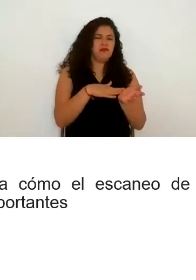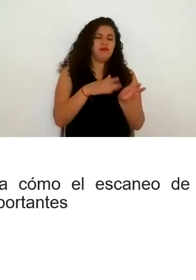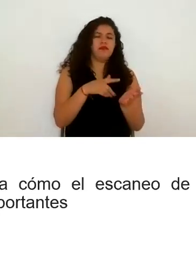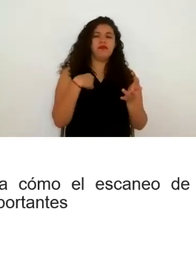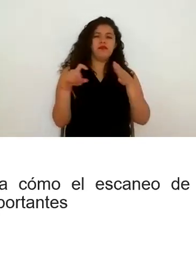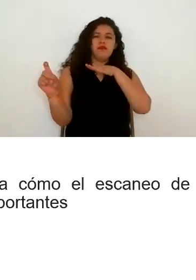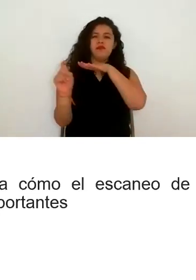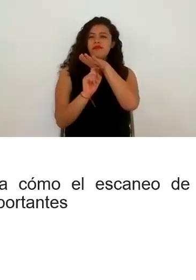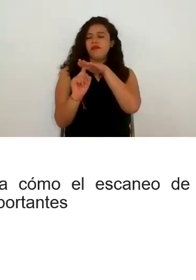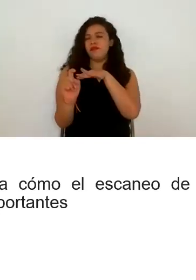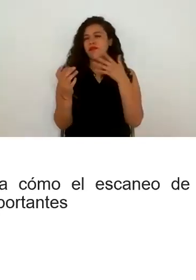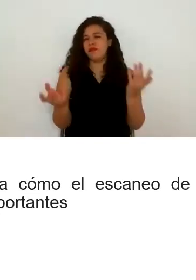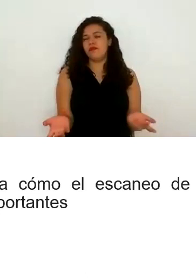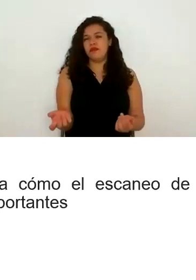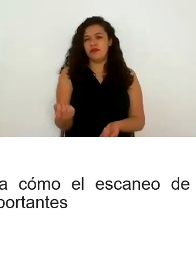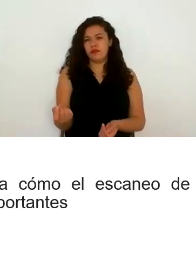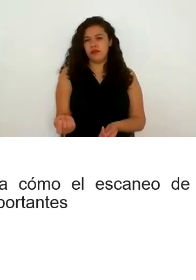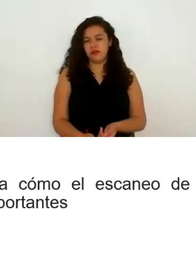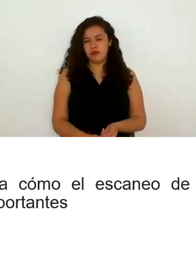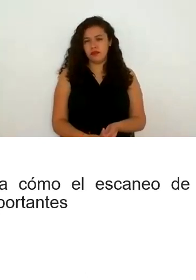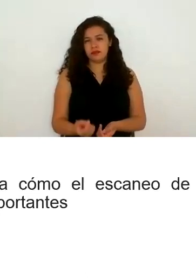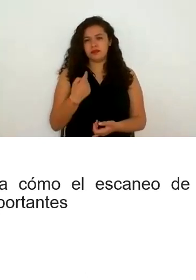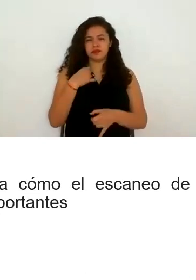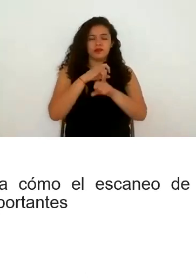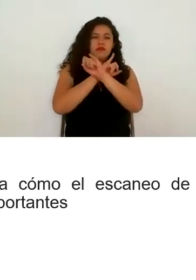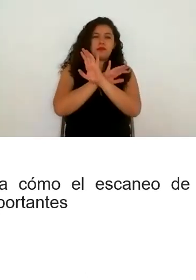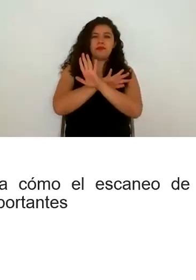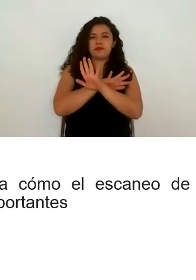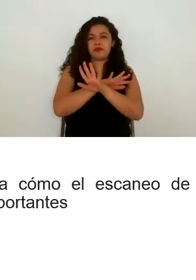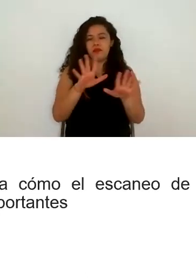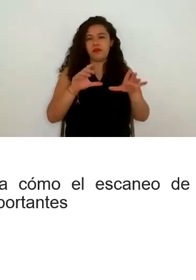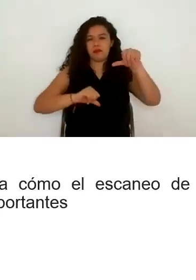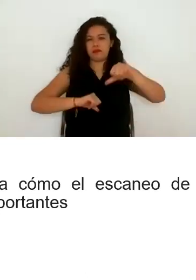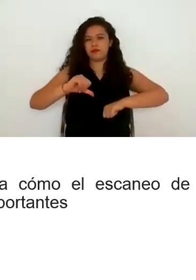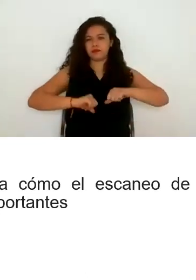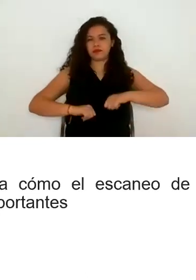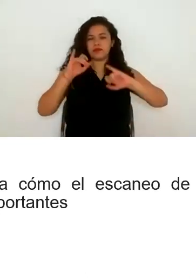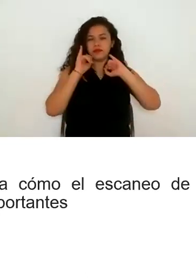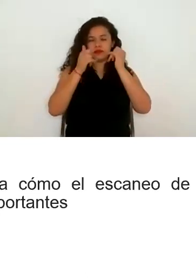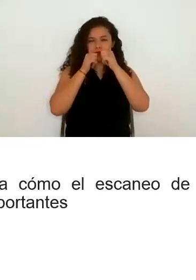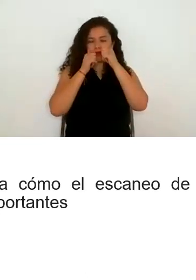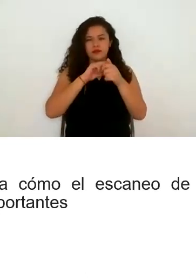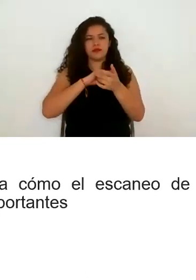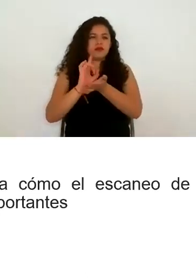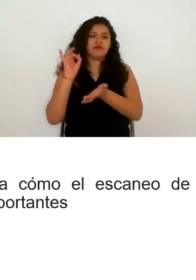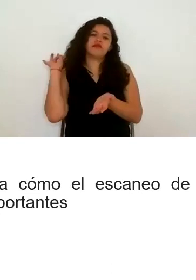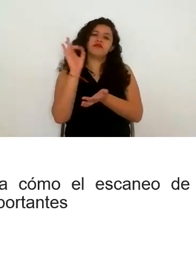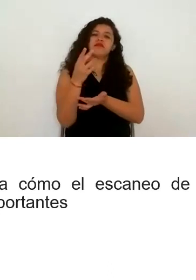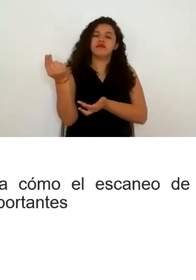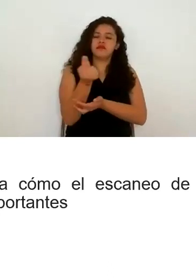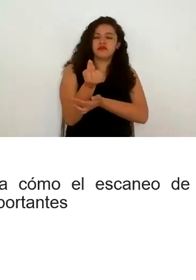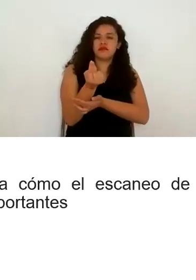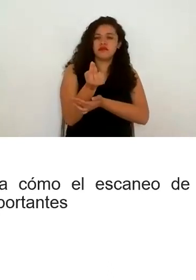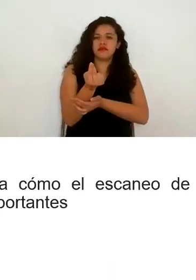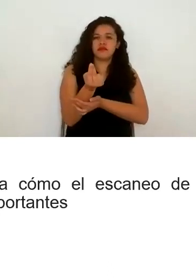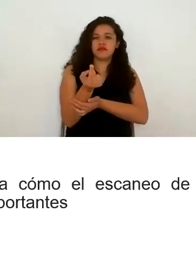digitalicé porque necesito enviar el informe de actividades a la Junta de Asistencia, pues ya